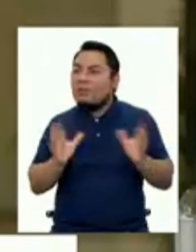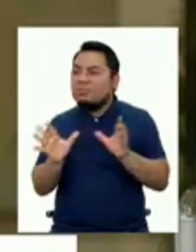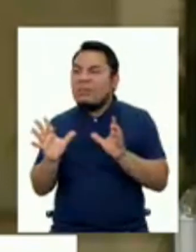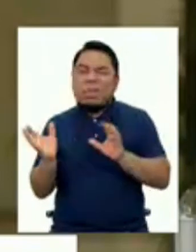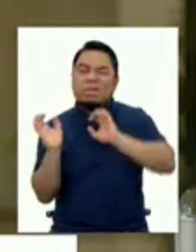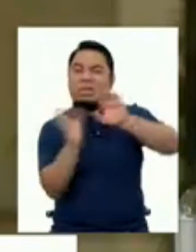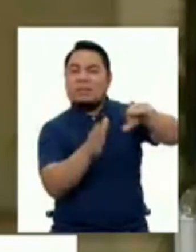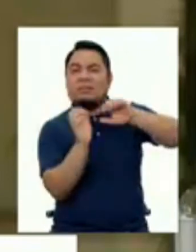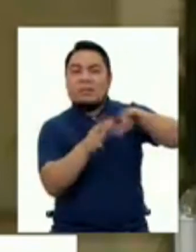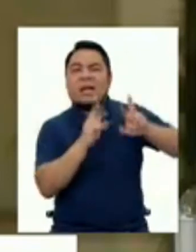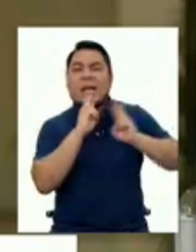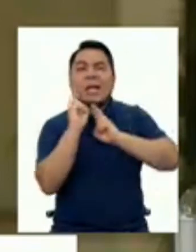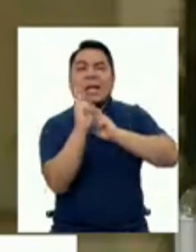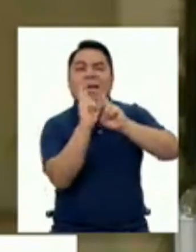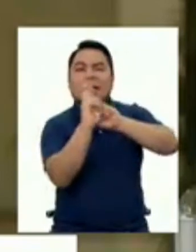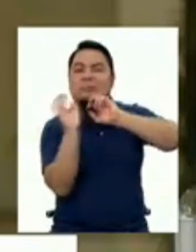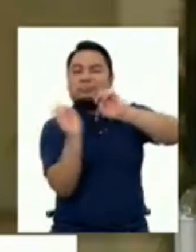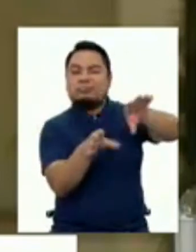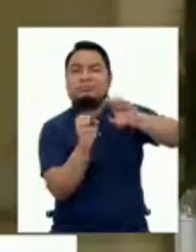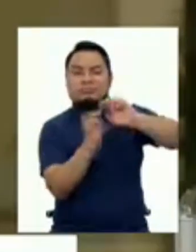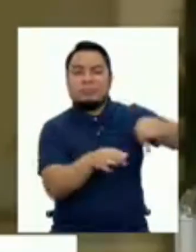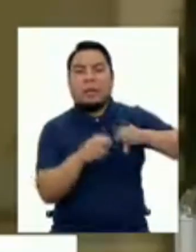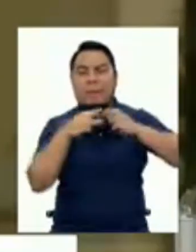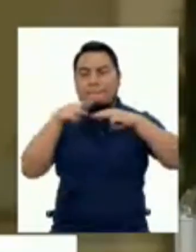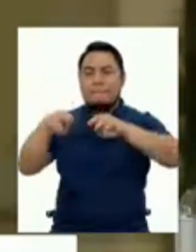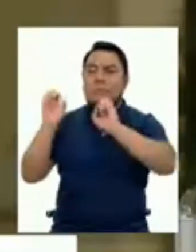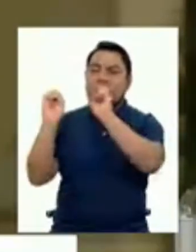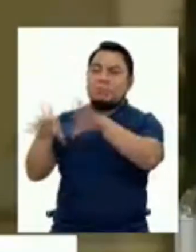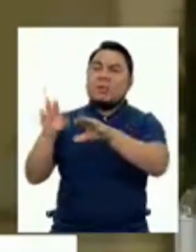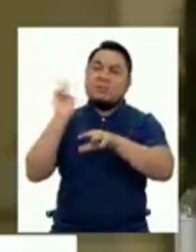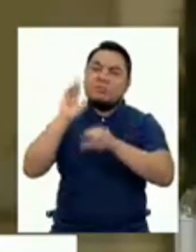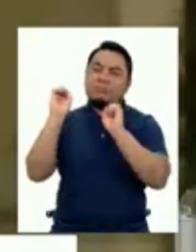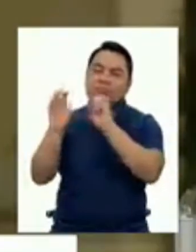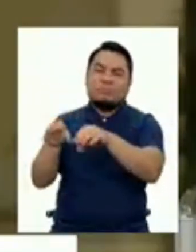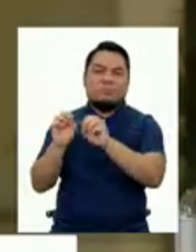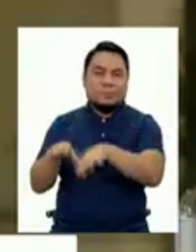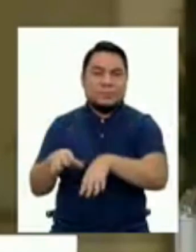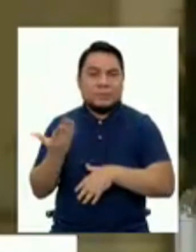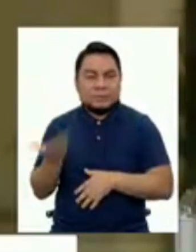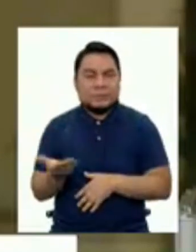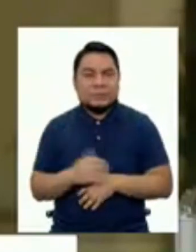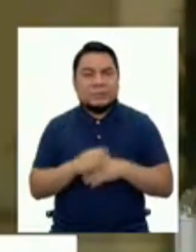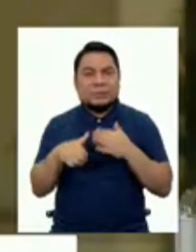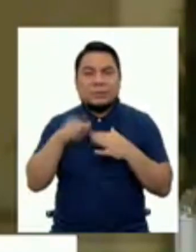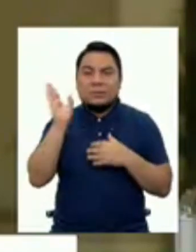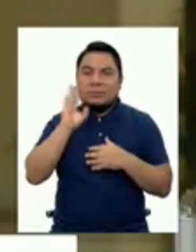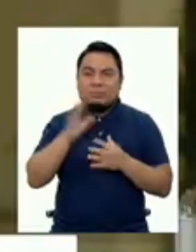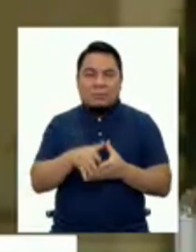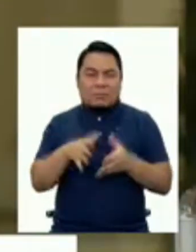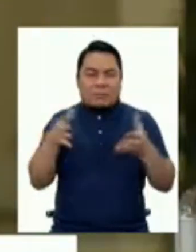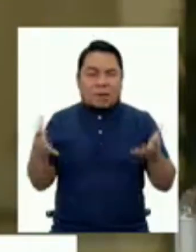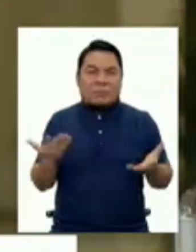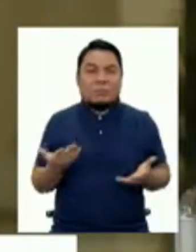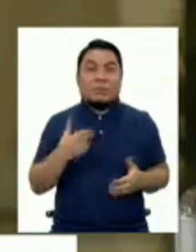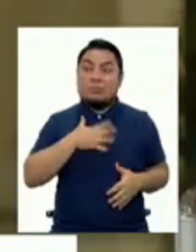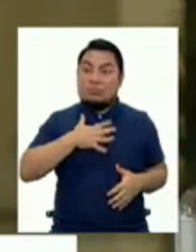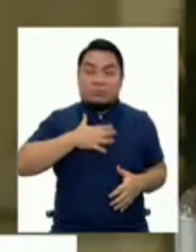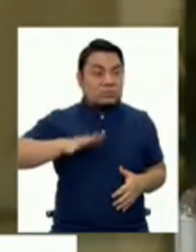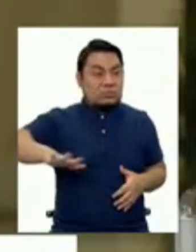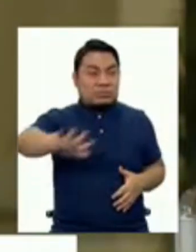vemos los ríos, las quebradas, los mares, los océanos llenos de inmundicia que